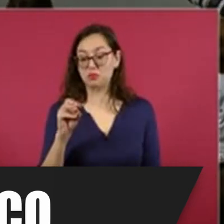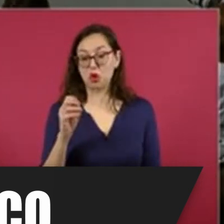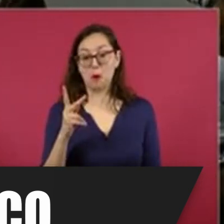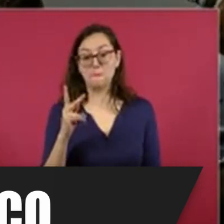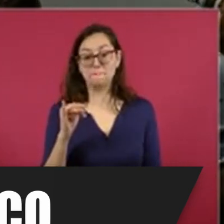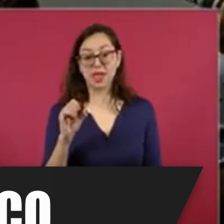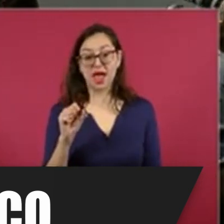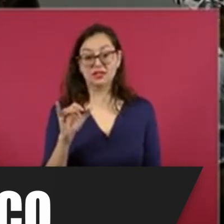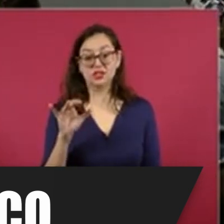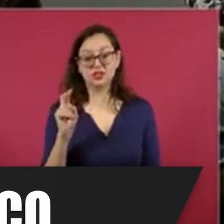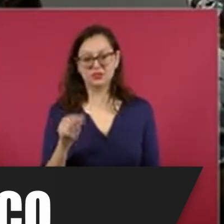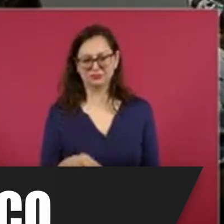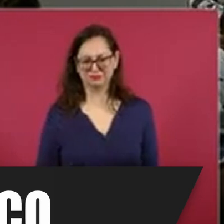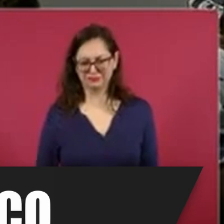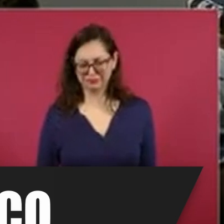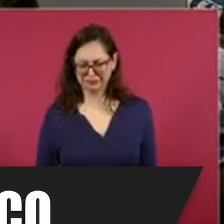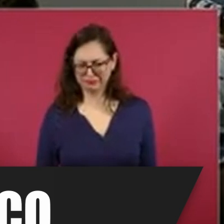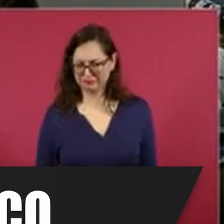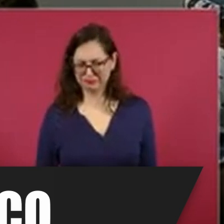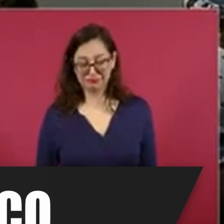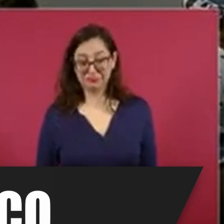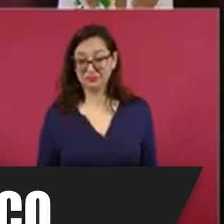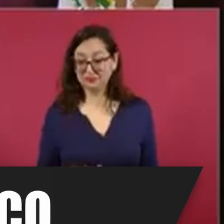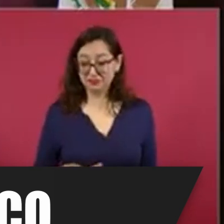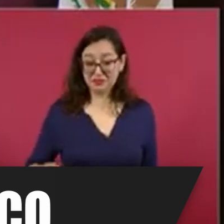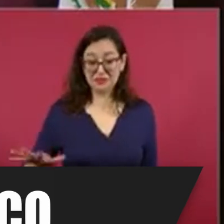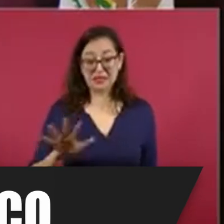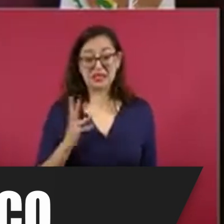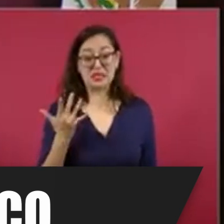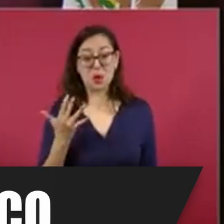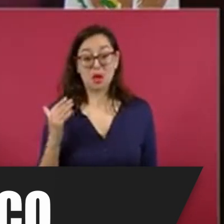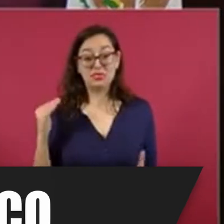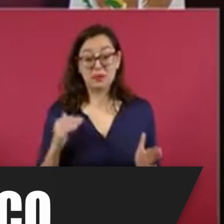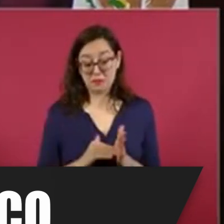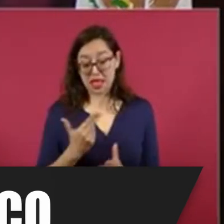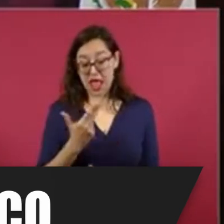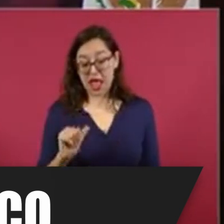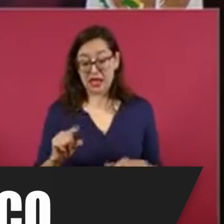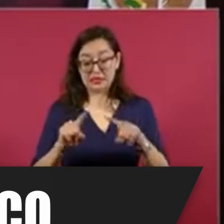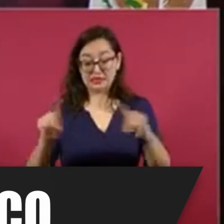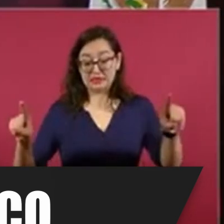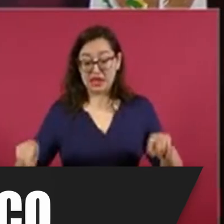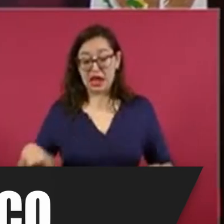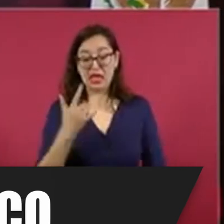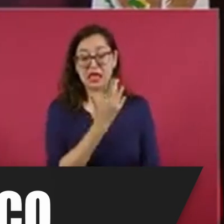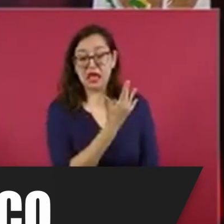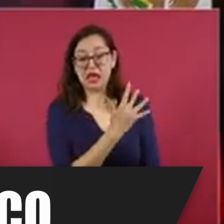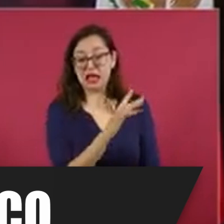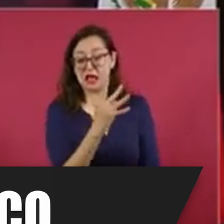declaratoria de una reserva natural de más de 50,000 hectáreas o